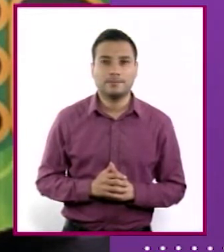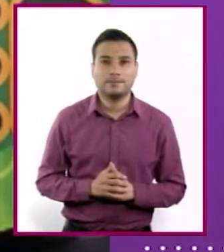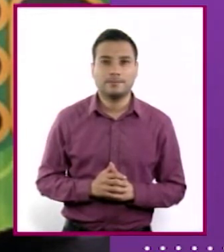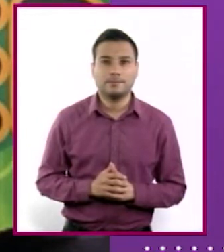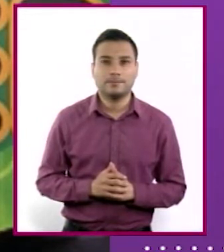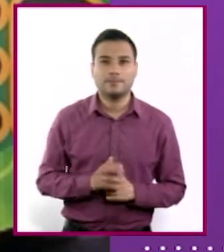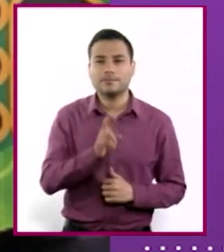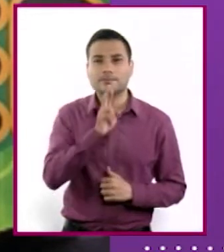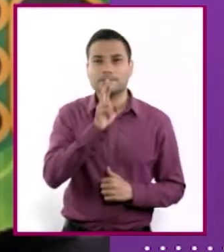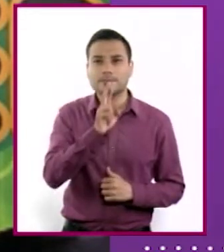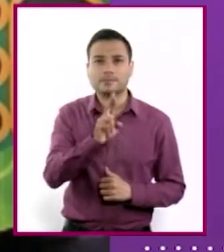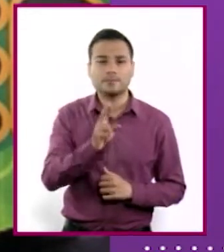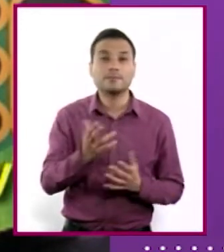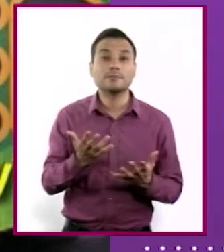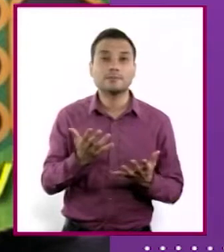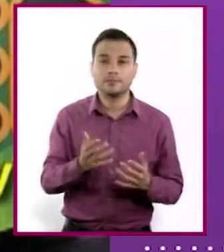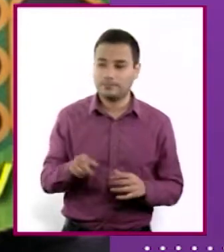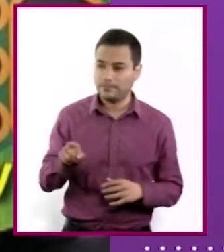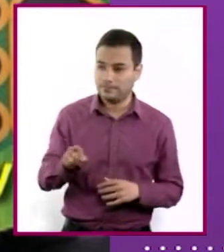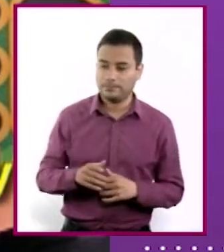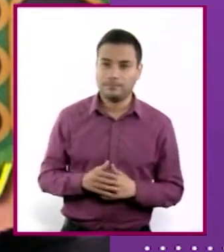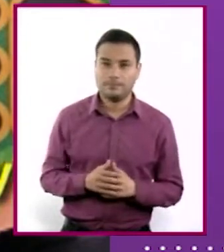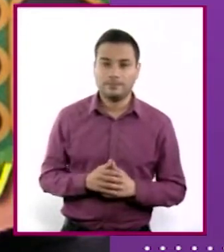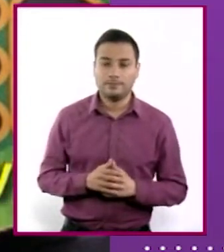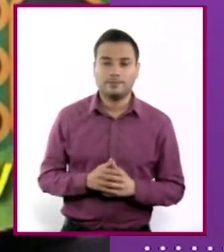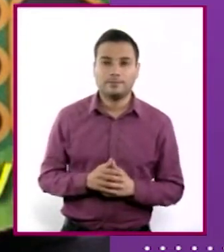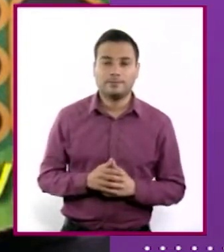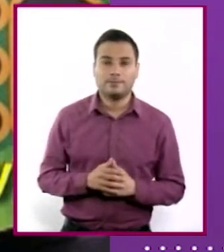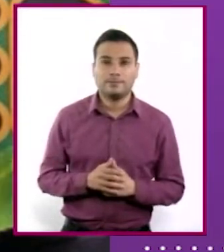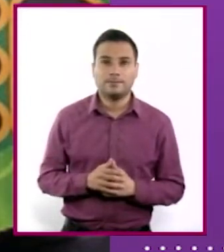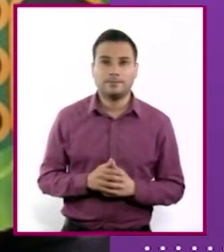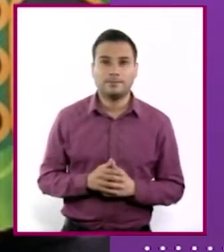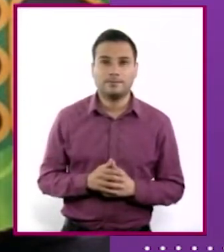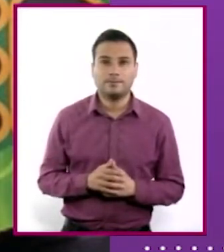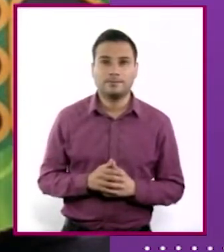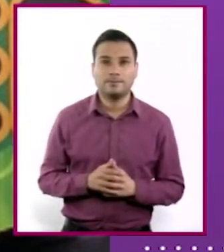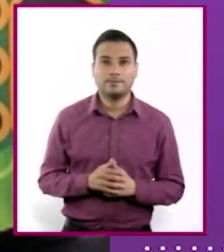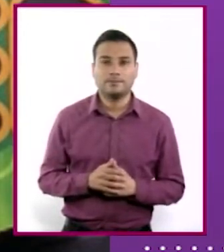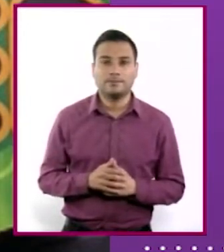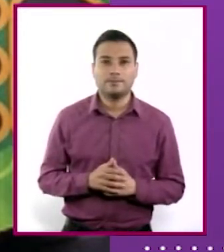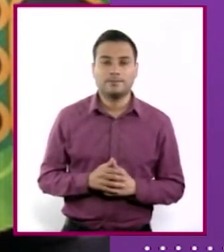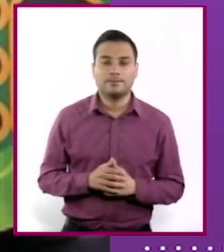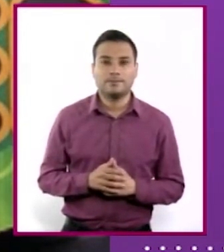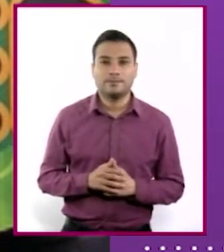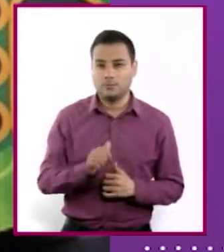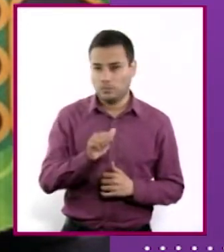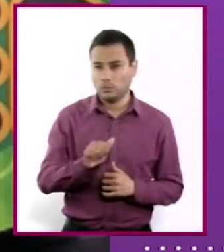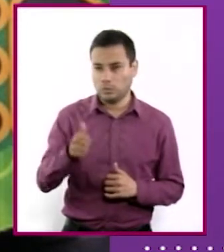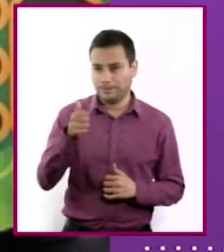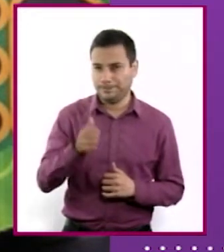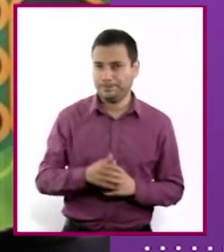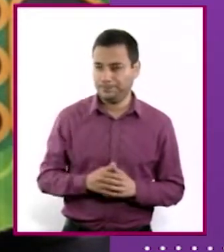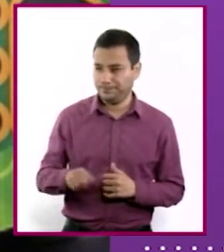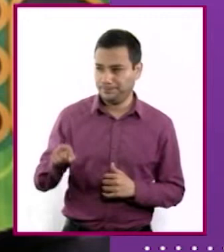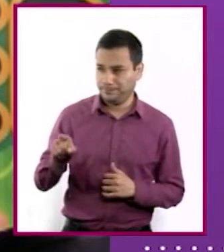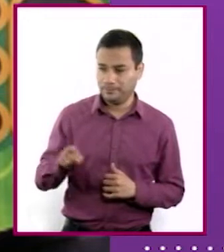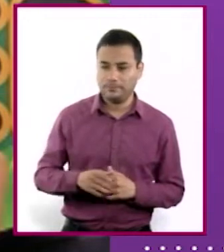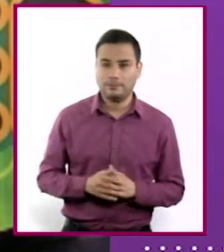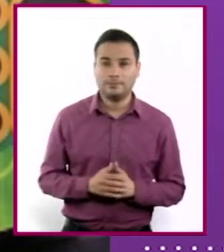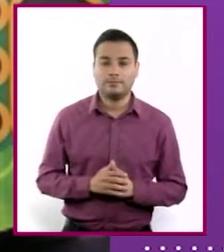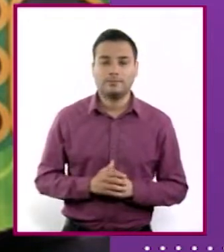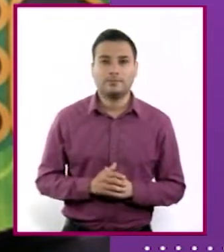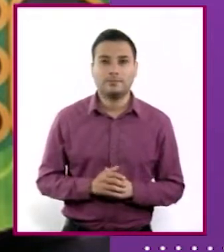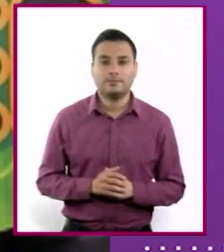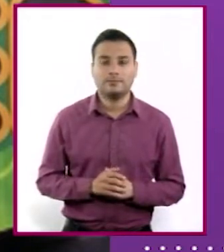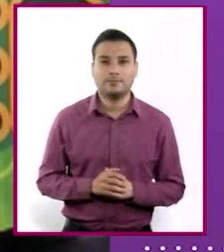La frase en pasado sería You worked very hard yesterday. Siguiente. We washed the